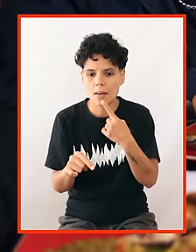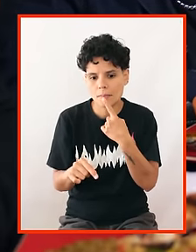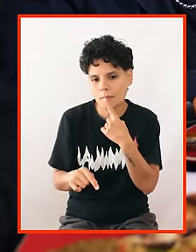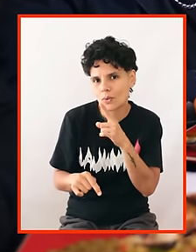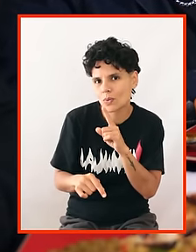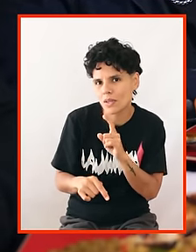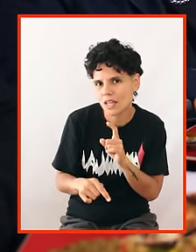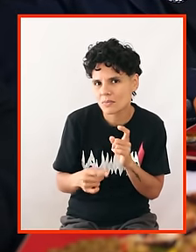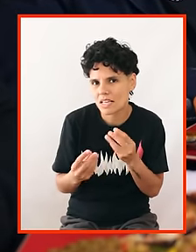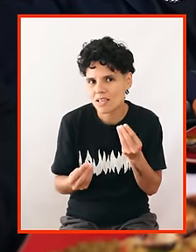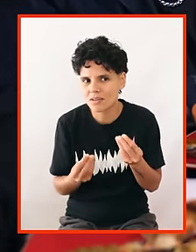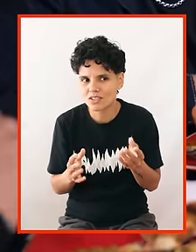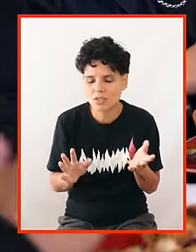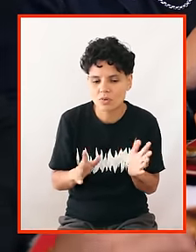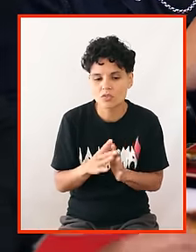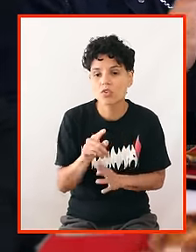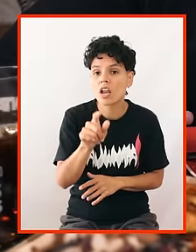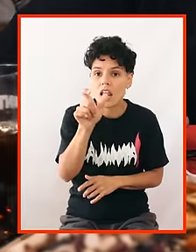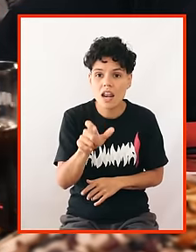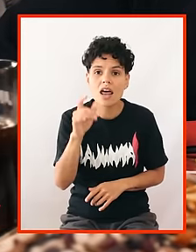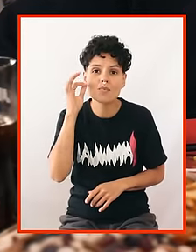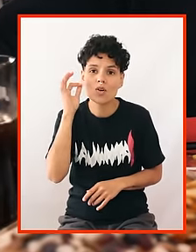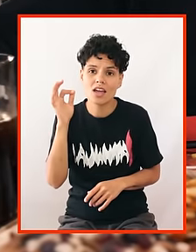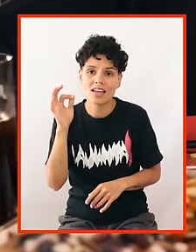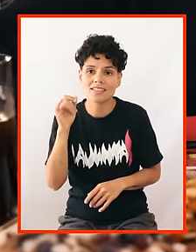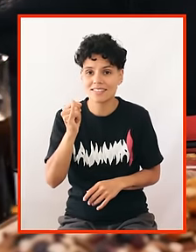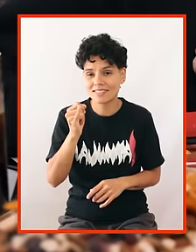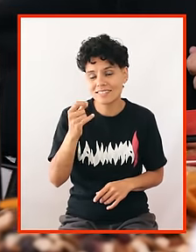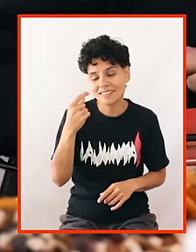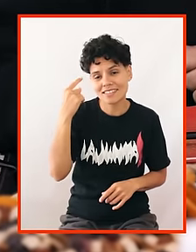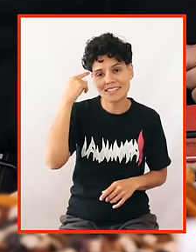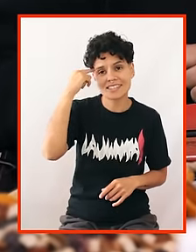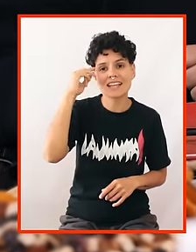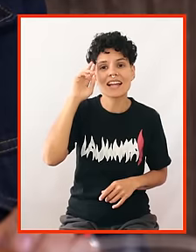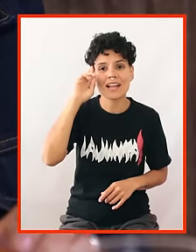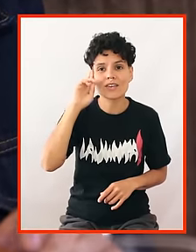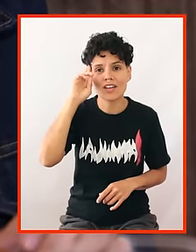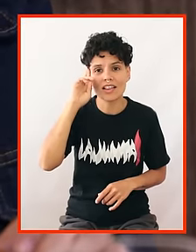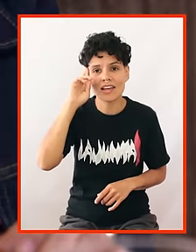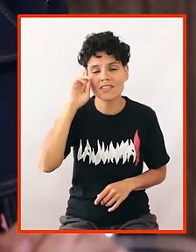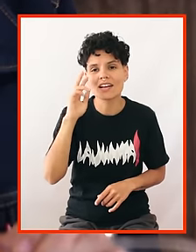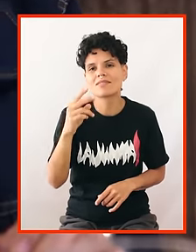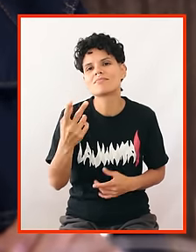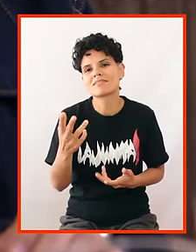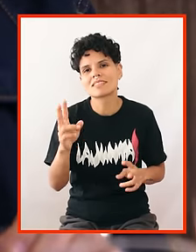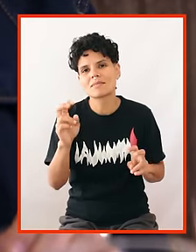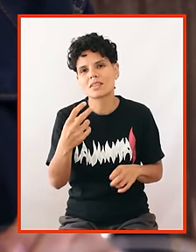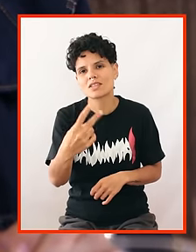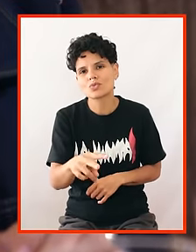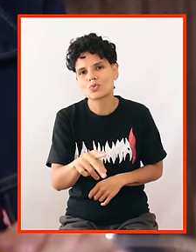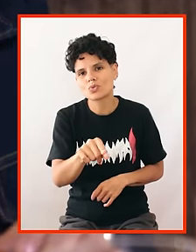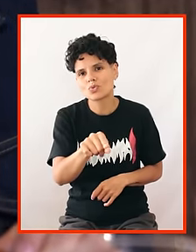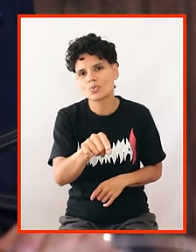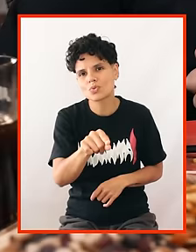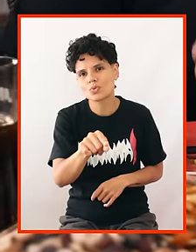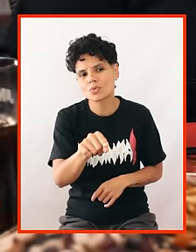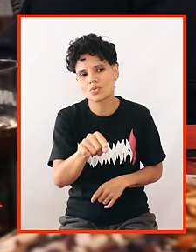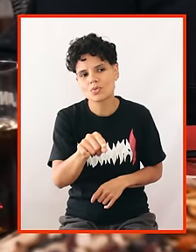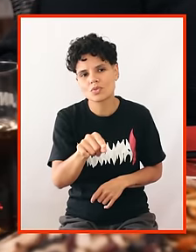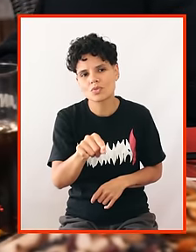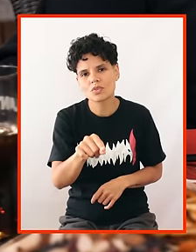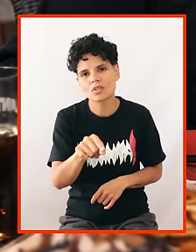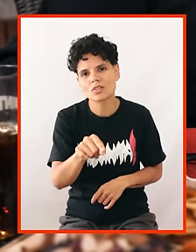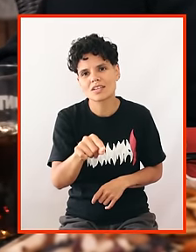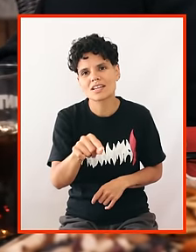nosotros. De claro, así, no. Ah, y se acordaban. Claro. Una mujer inolvidable. Sí. ¿Ah? Esta